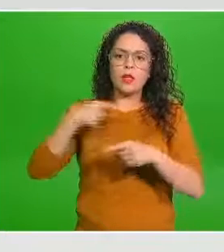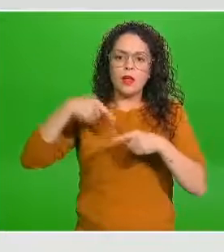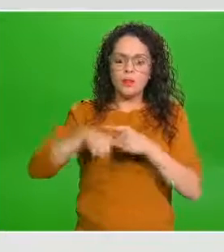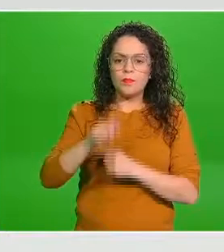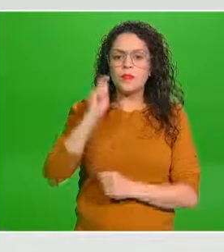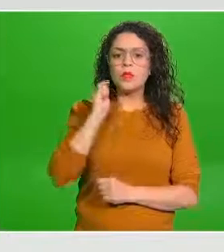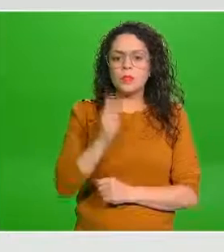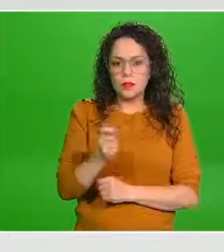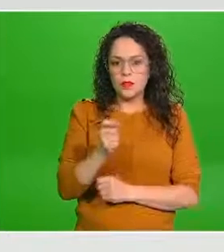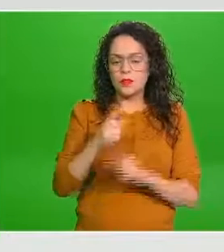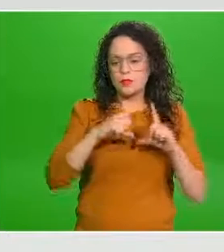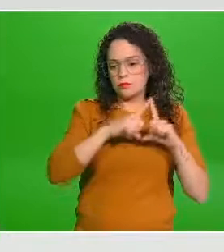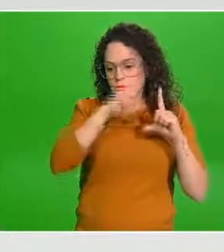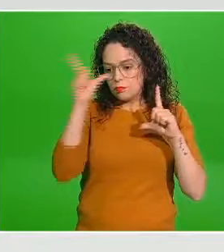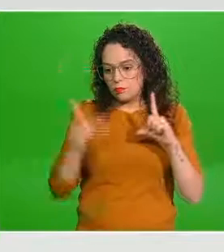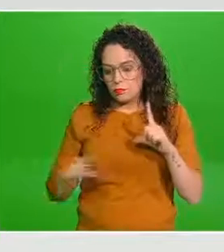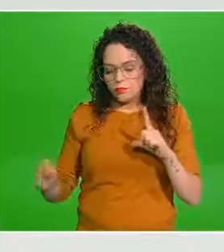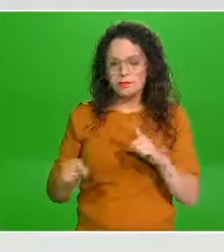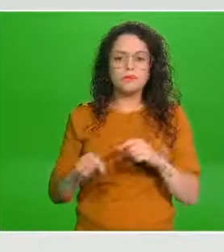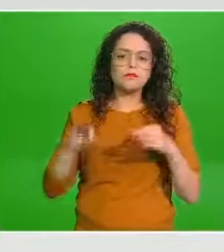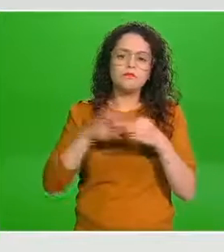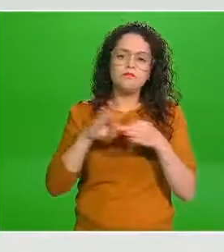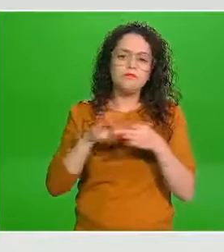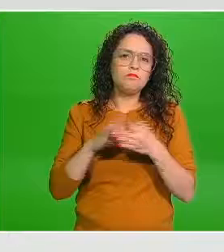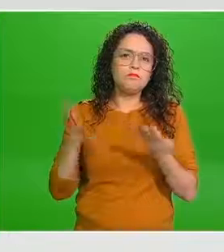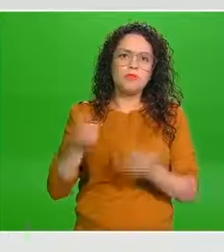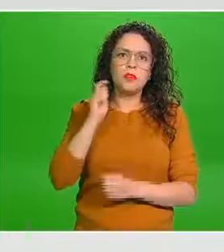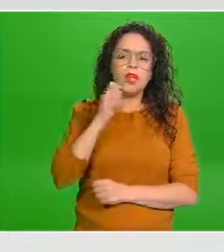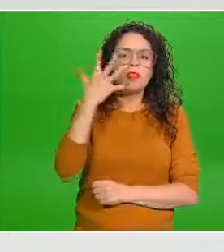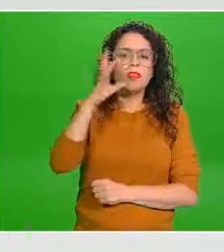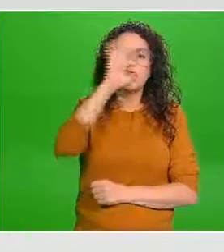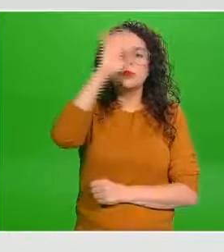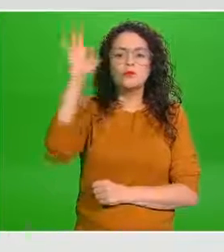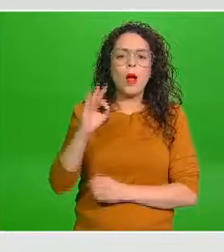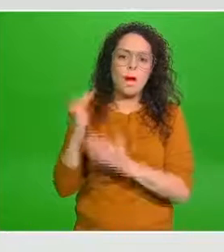media nacional, digamos, por debajo del 10%.